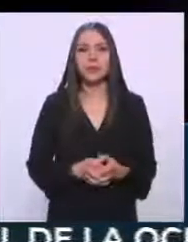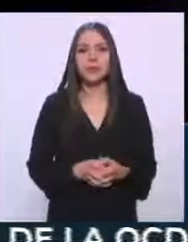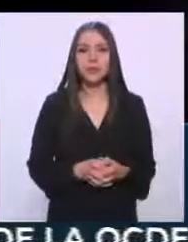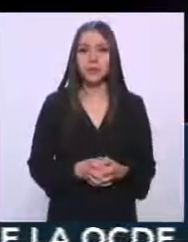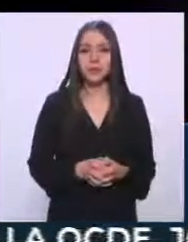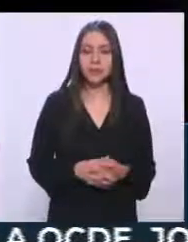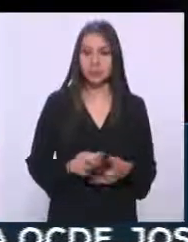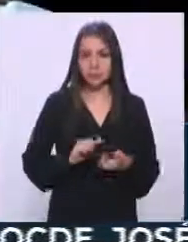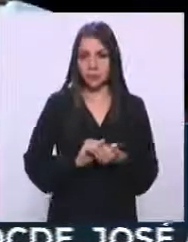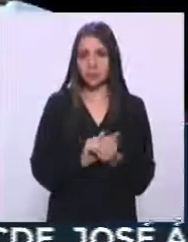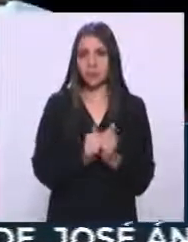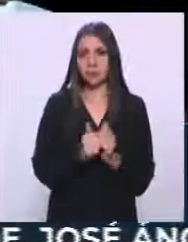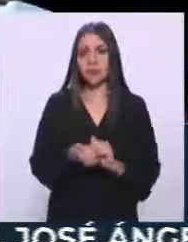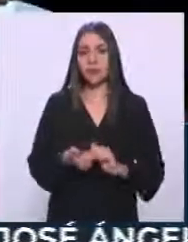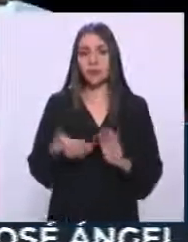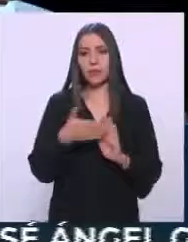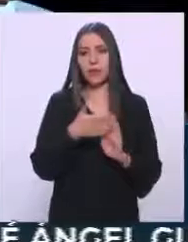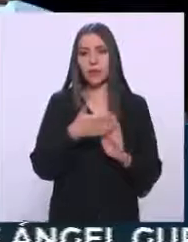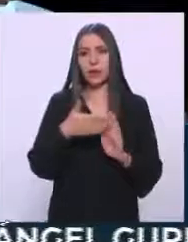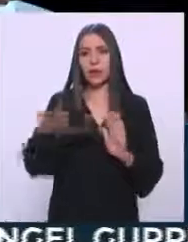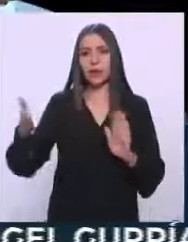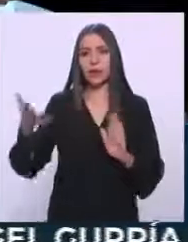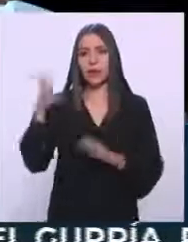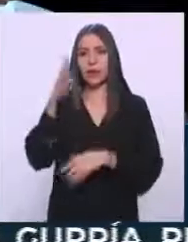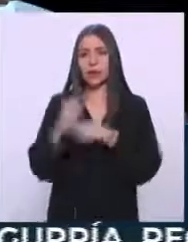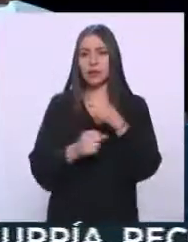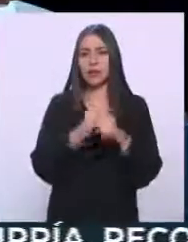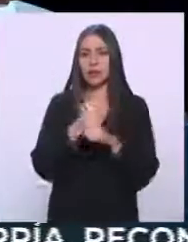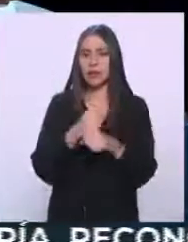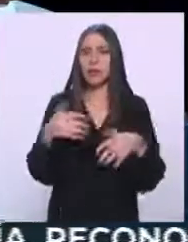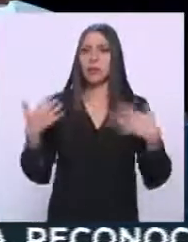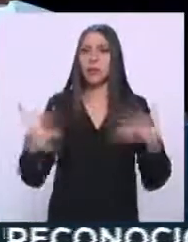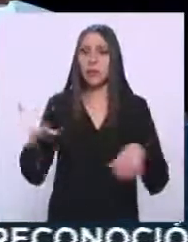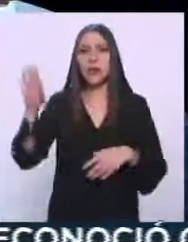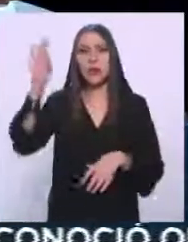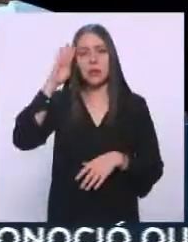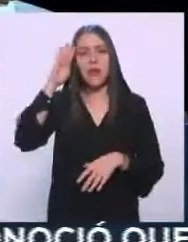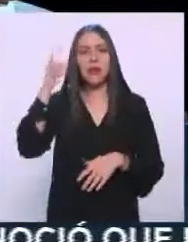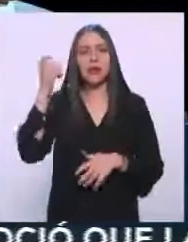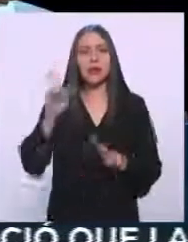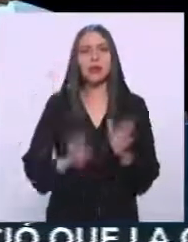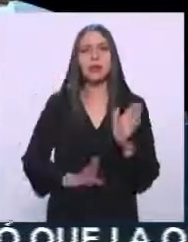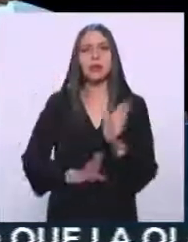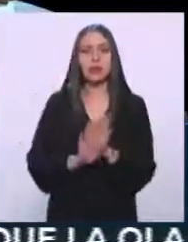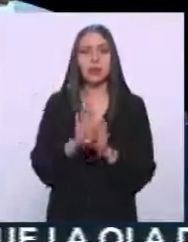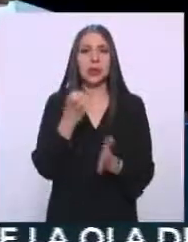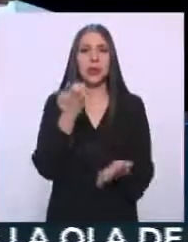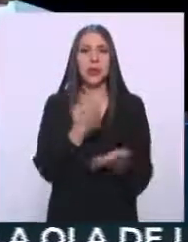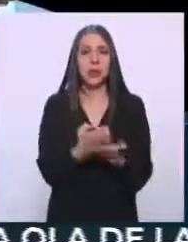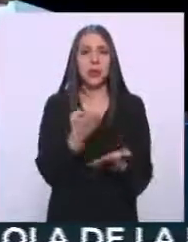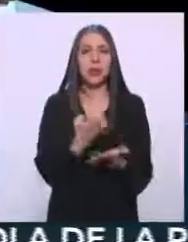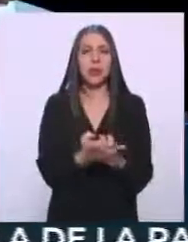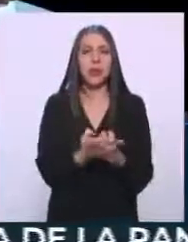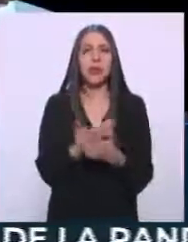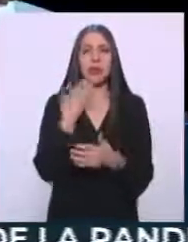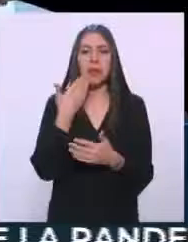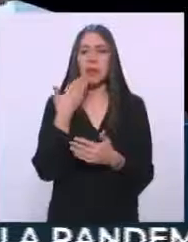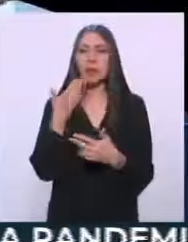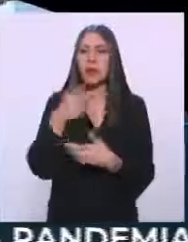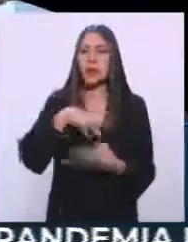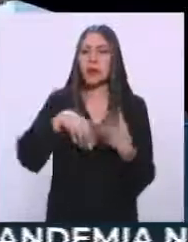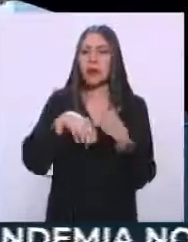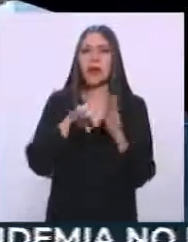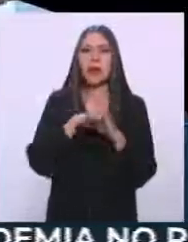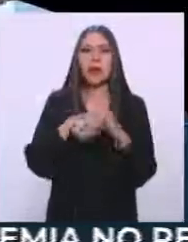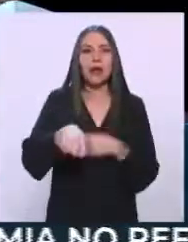generó una década de crecimiento económico muy, muy extendido que llevó a construirnos la idea de ser, como se decía